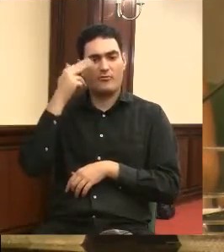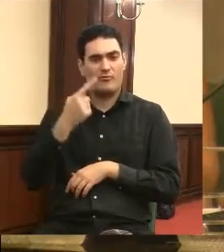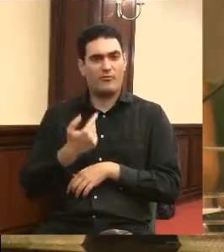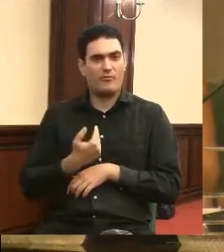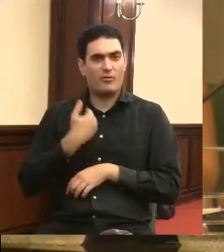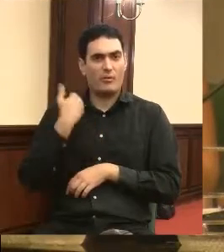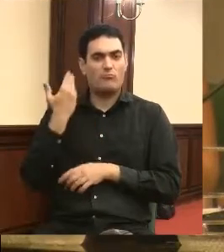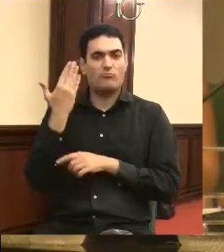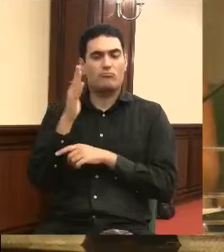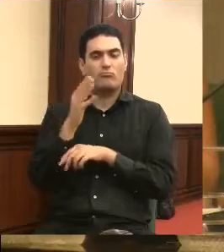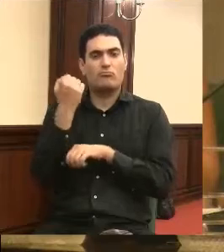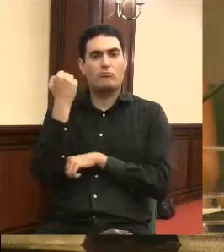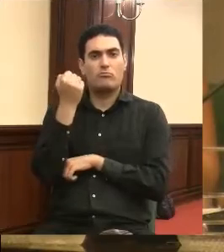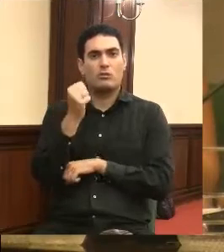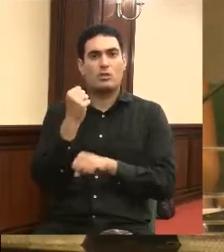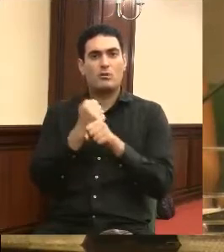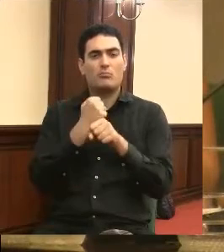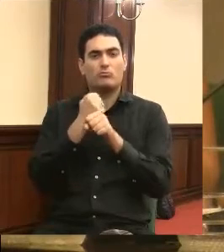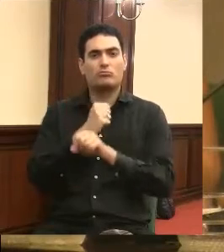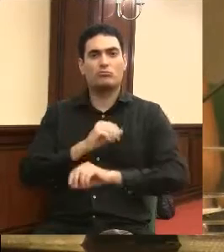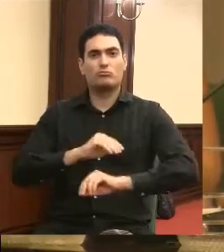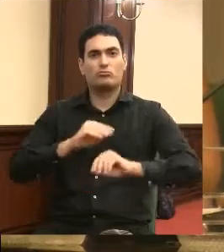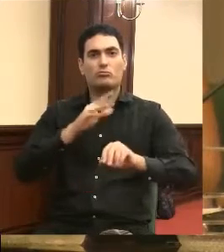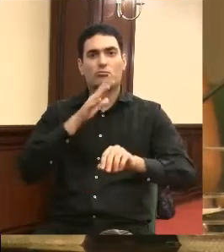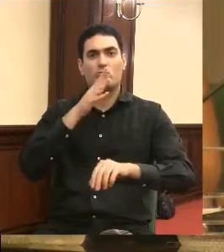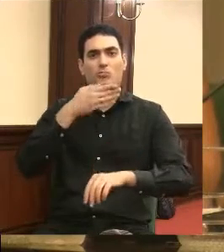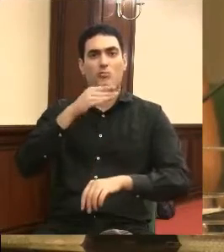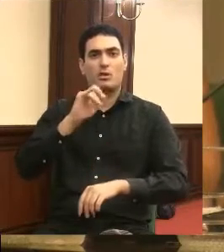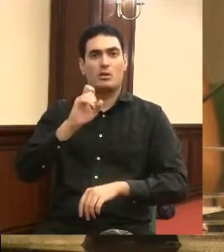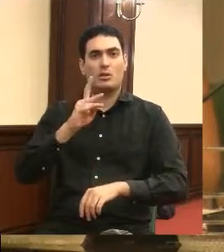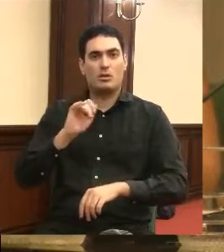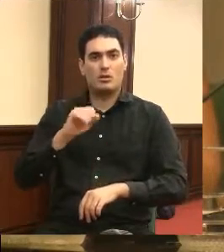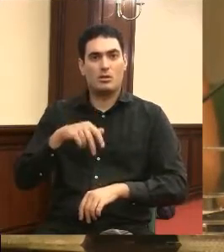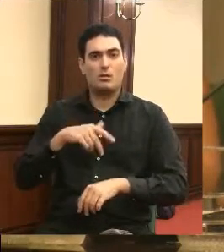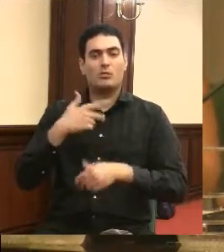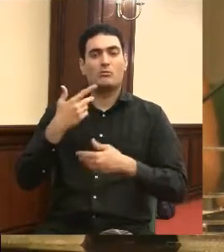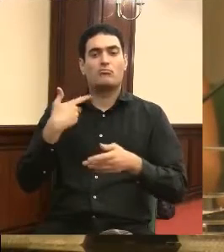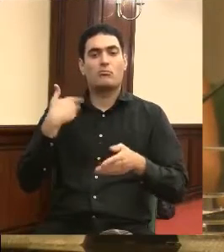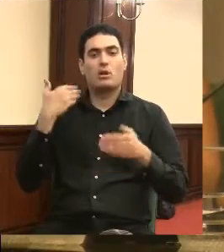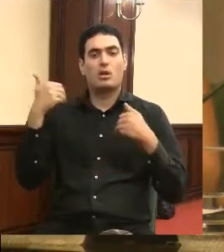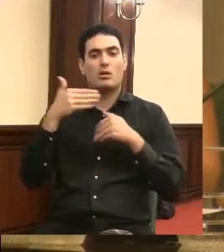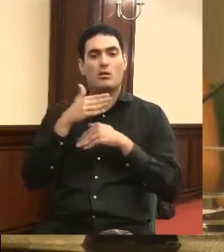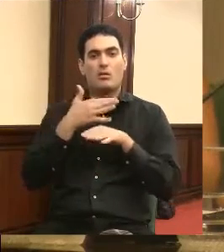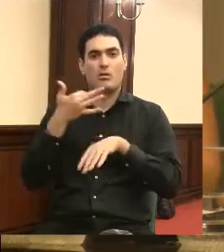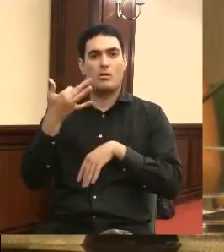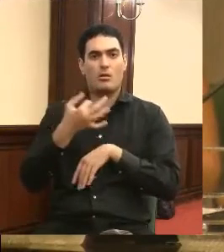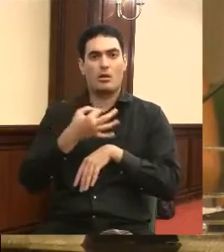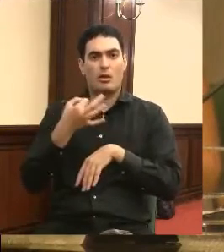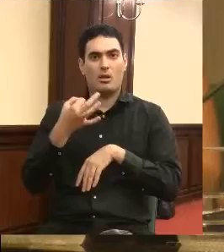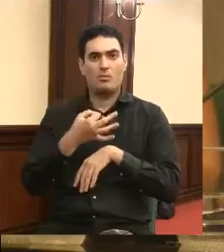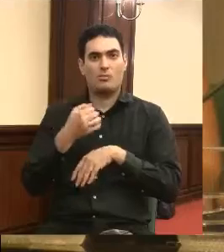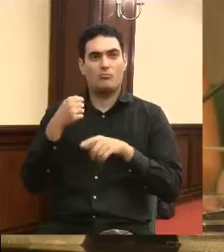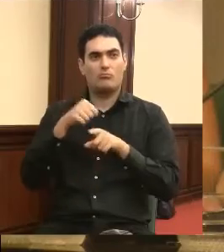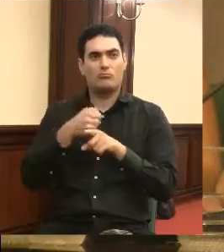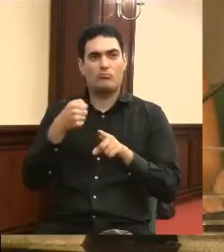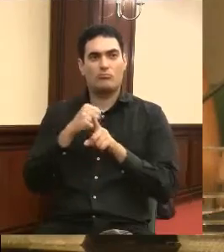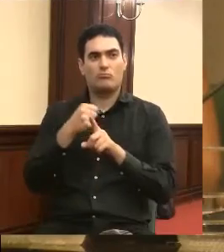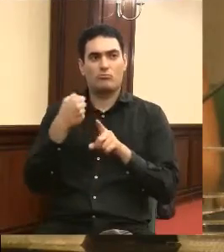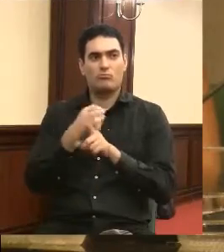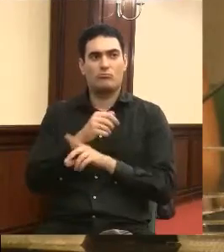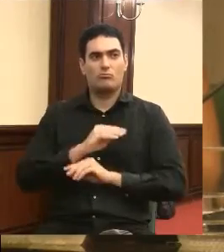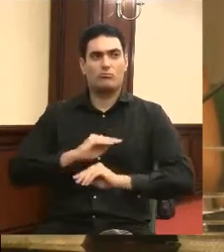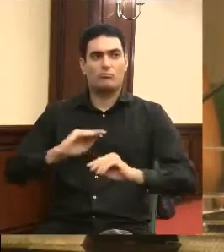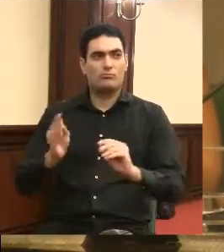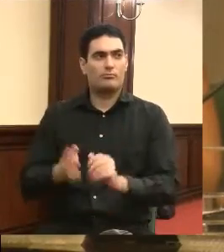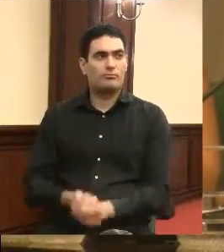piensa consentir que se le falte al respeto de ningún modo, manifiesta su apoyo a los trabajadores de Virgin y se compromete a atenderles